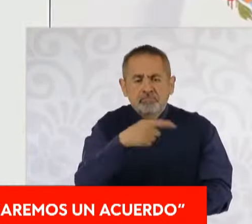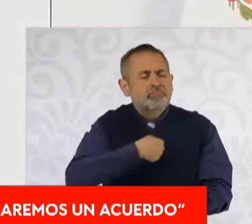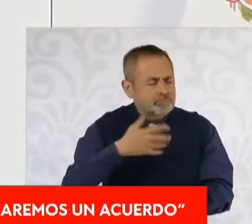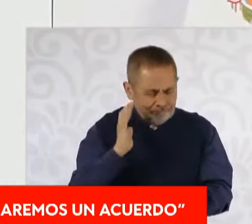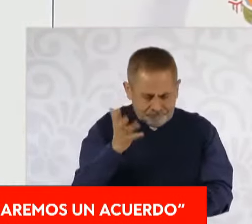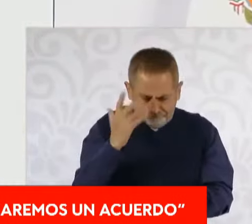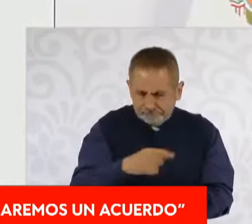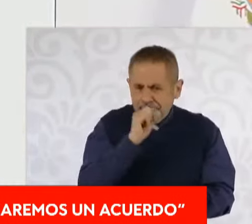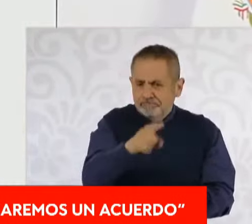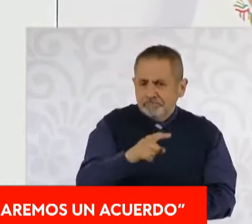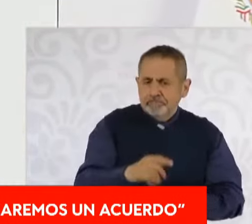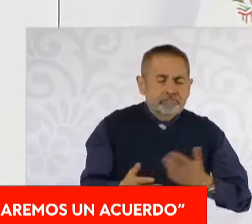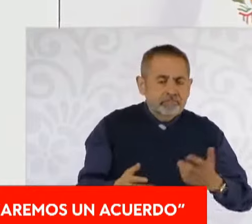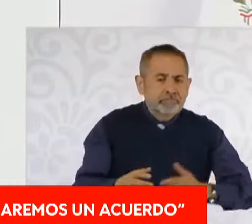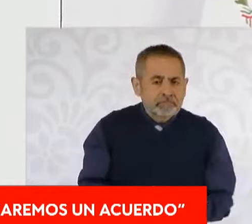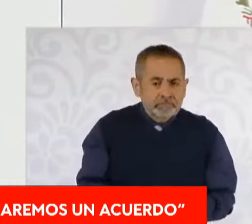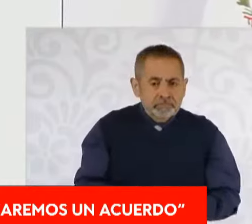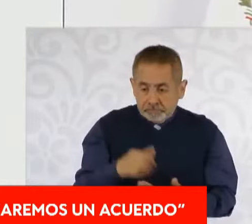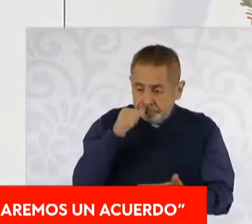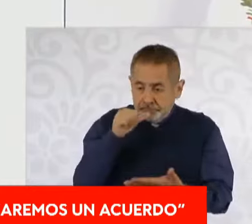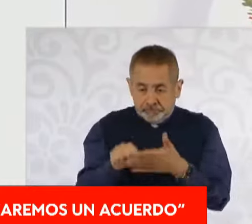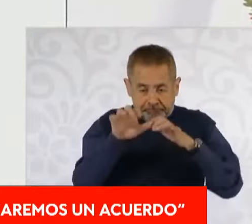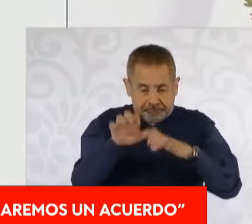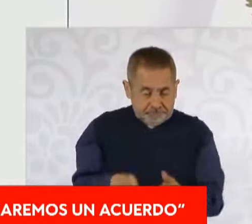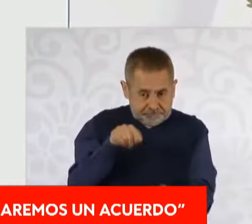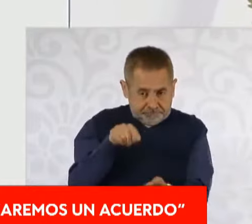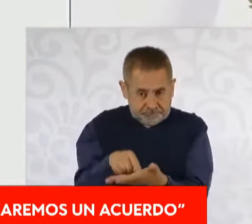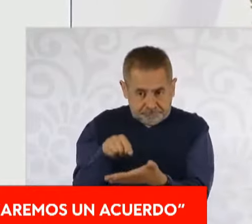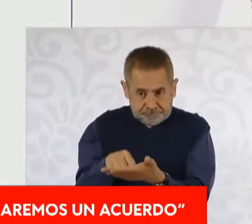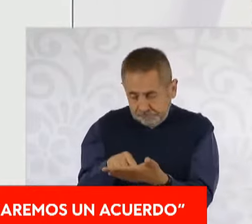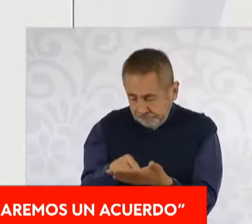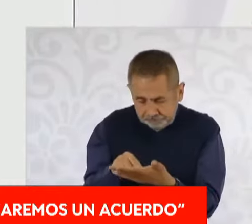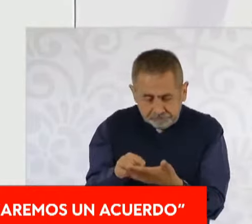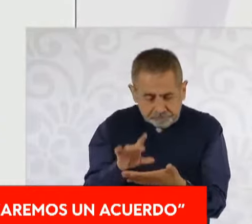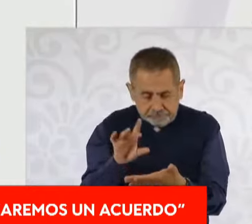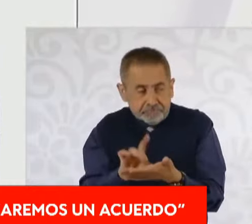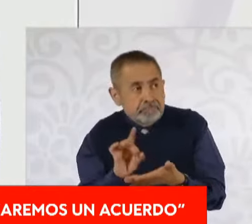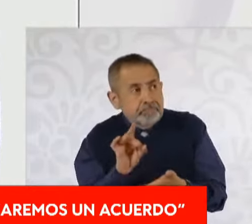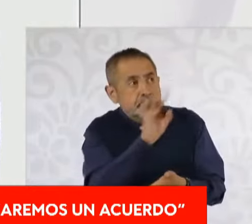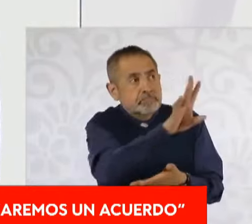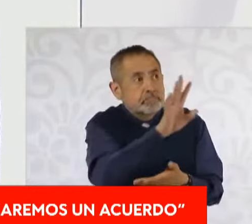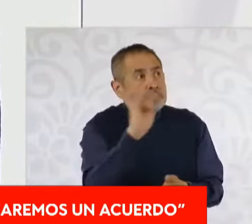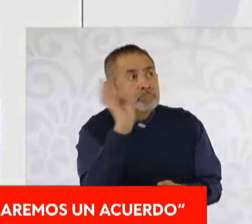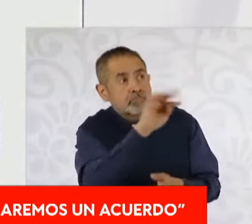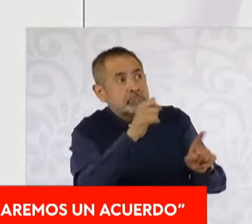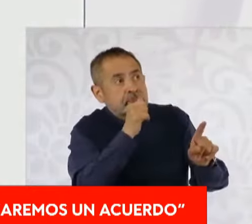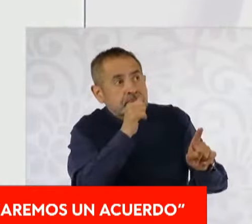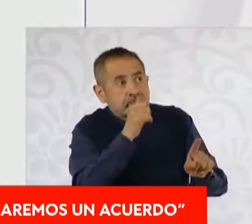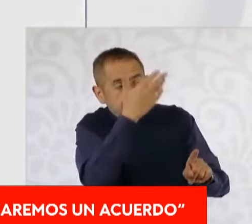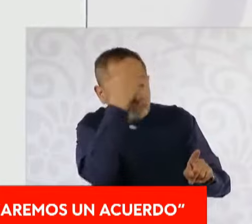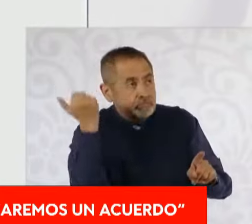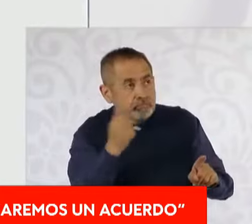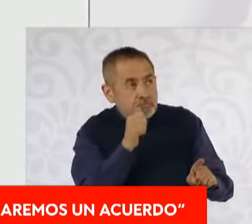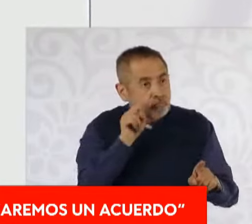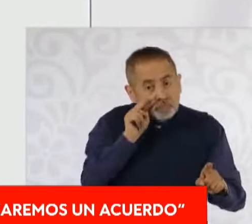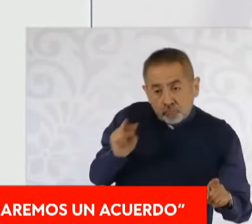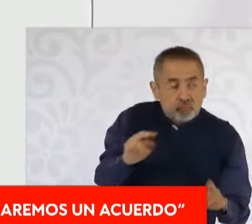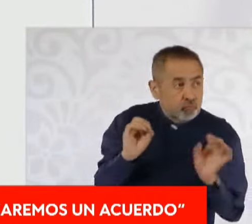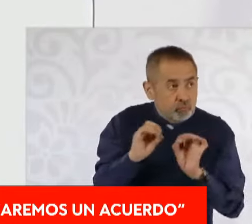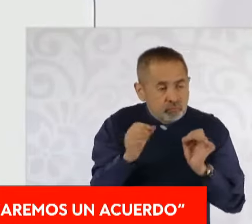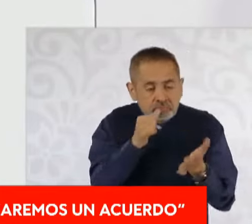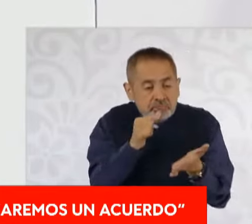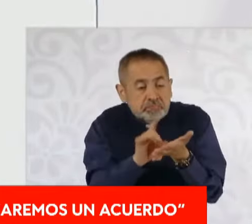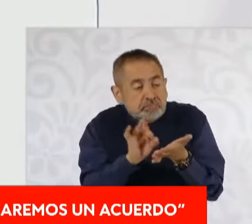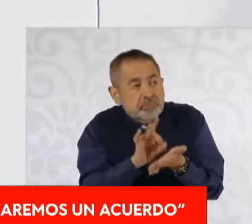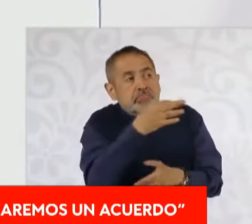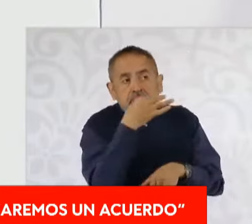En la carta también planteo lo que hemos estado haciendo, por si él no lo conocía, en